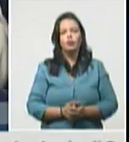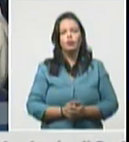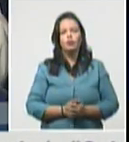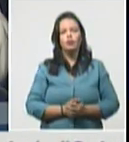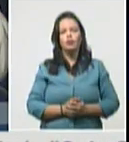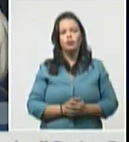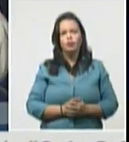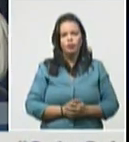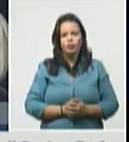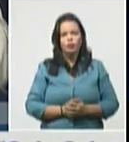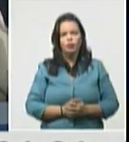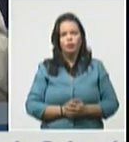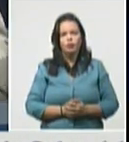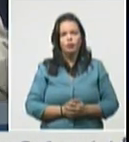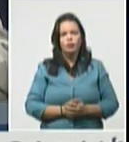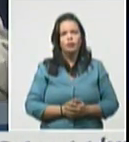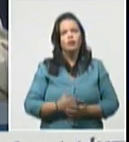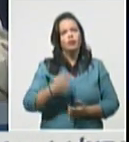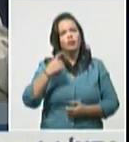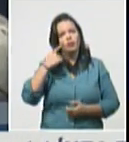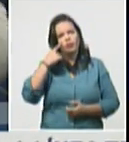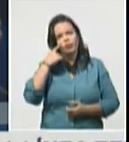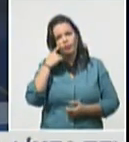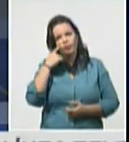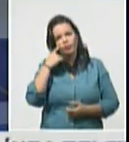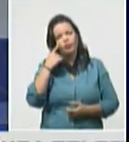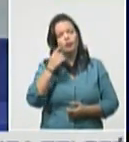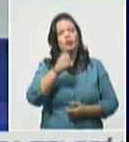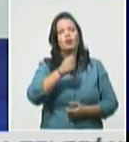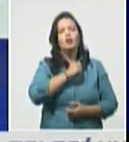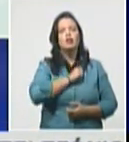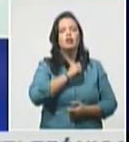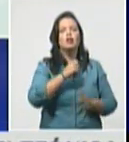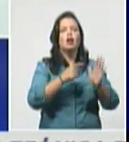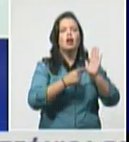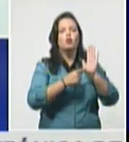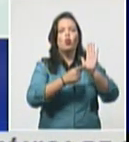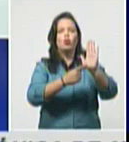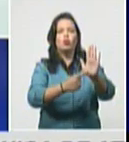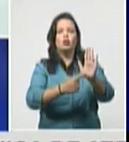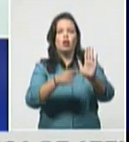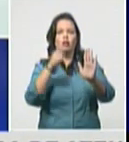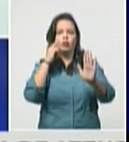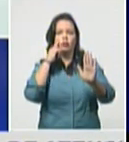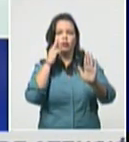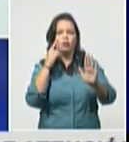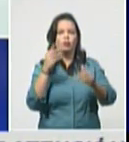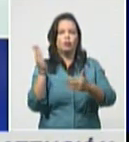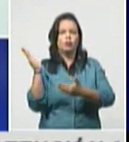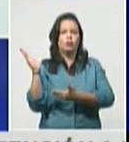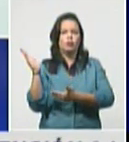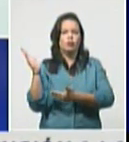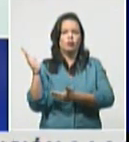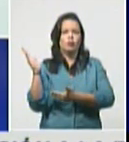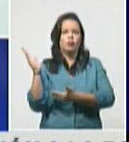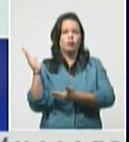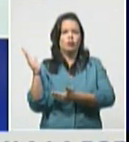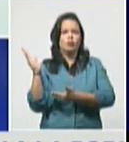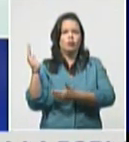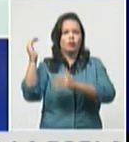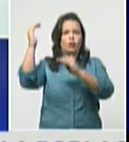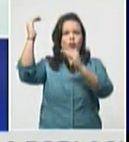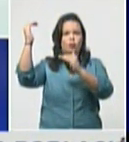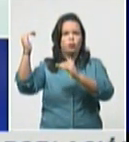Ahora, si me apoya Vivian Lee, quisiera mostrarles un momento una gráfica. Ahí está,